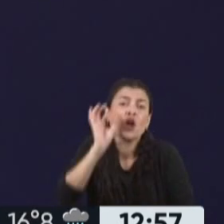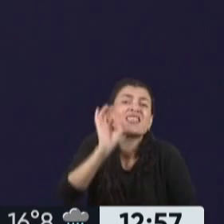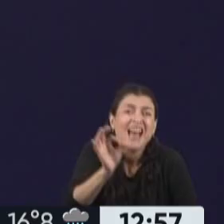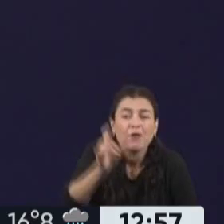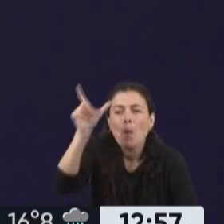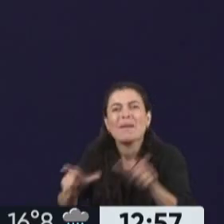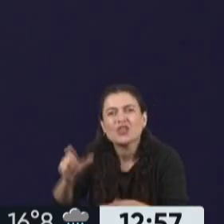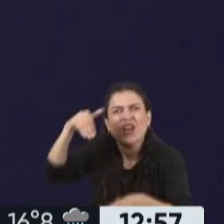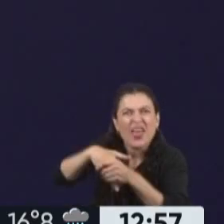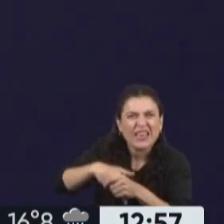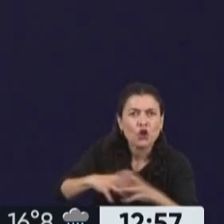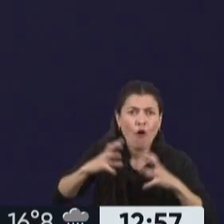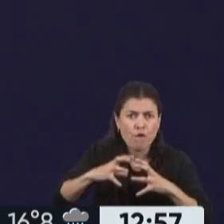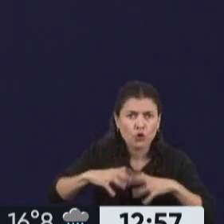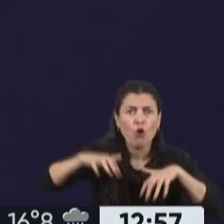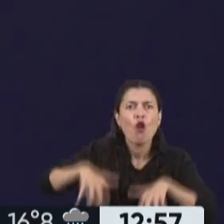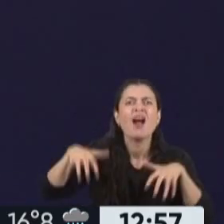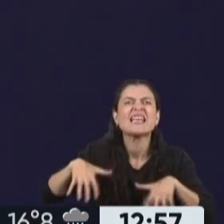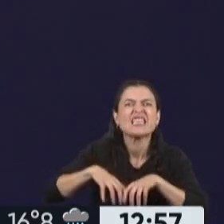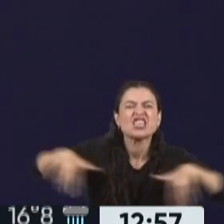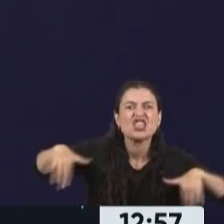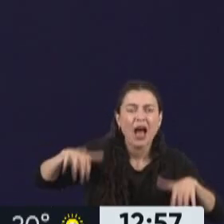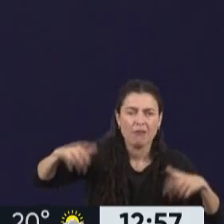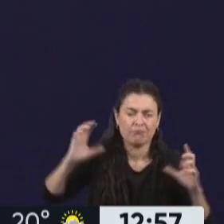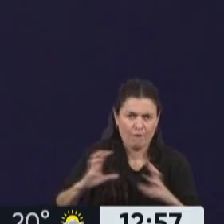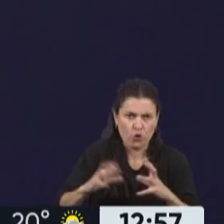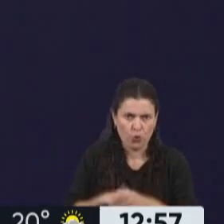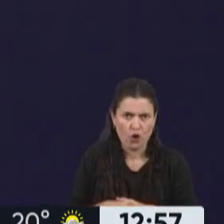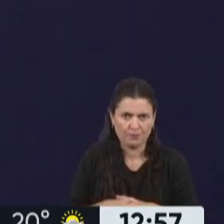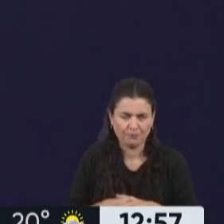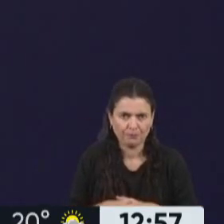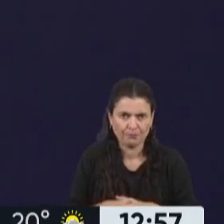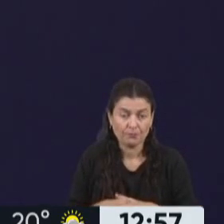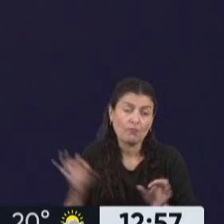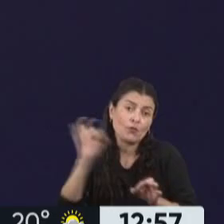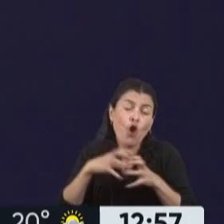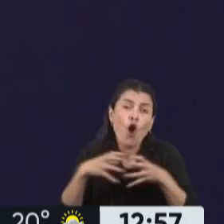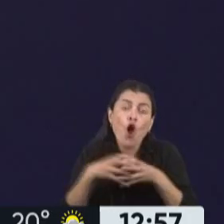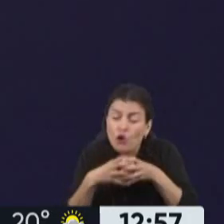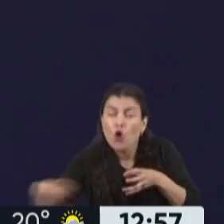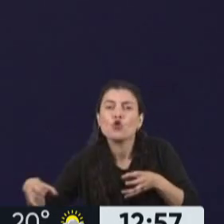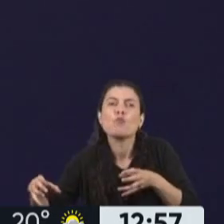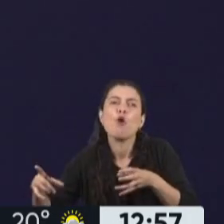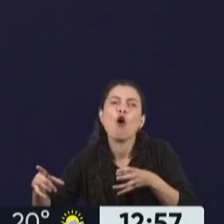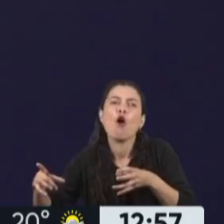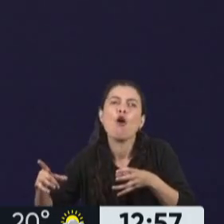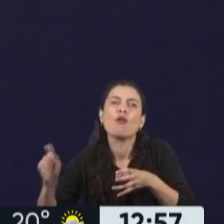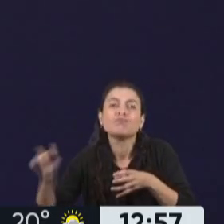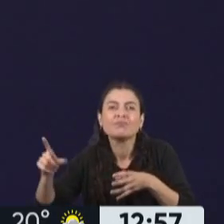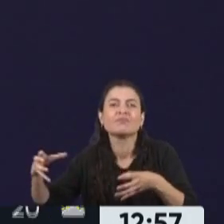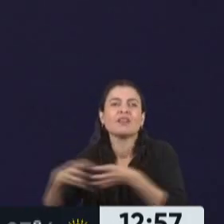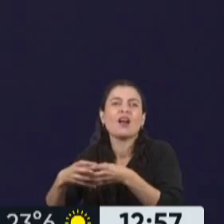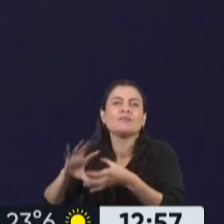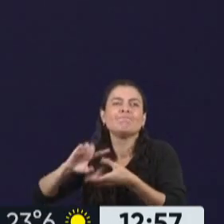Barras Bravas o de un sector de algunas hinchadas poco tienen que